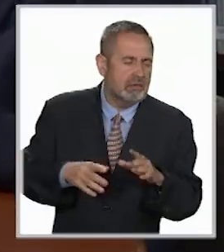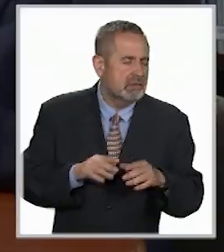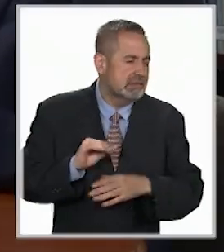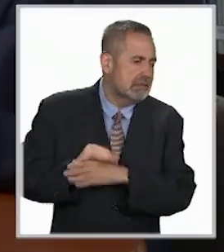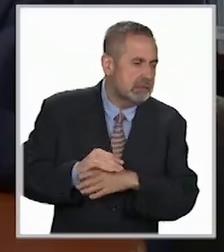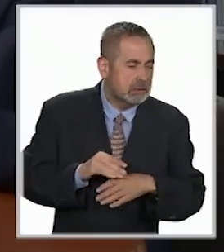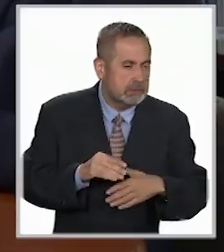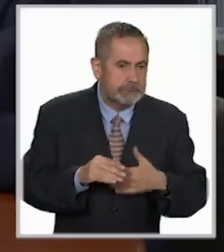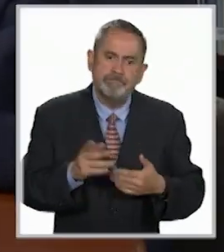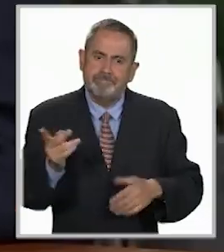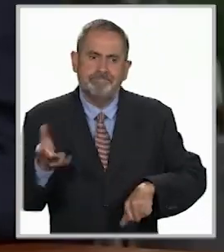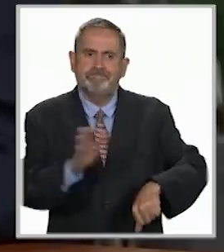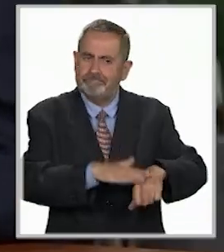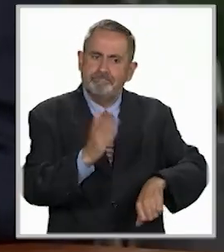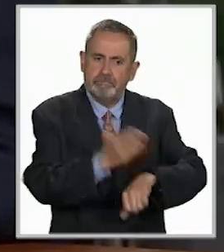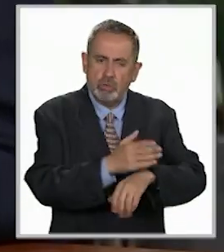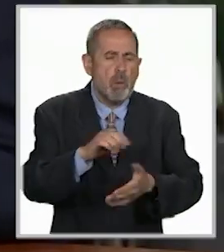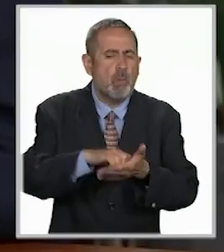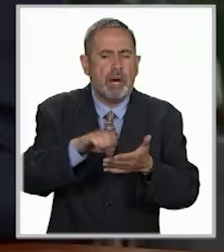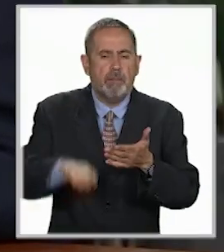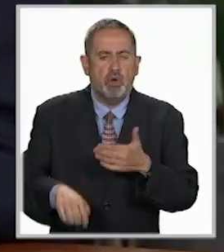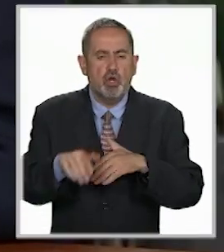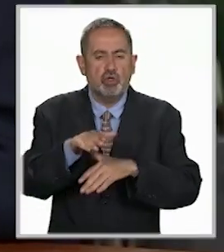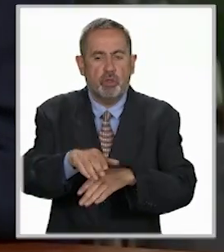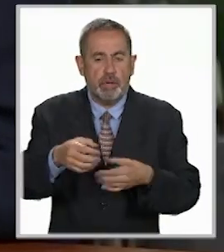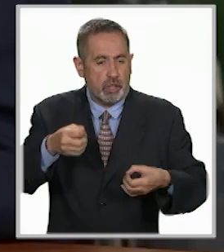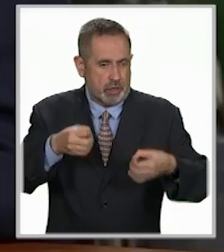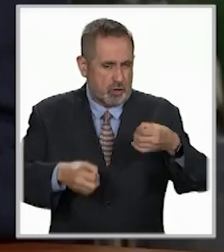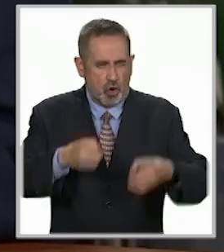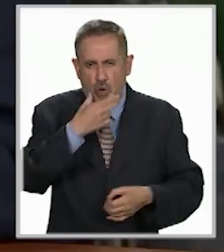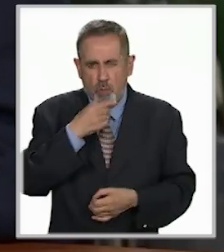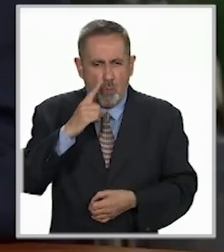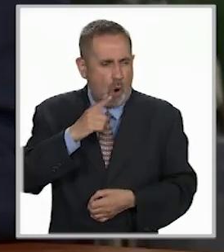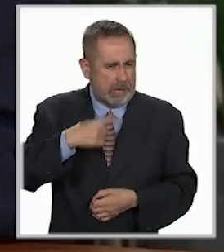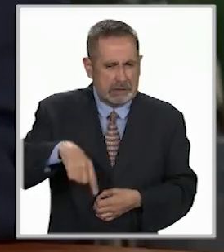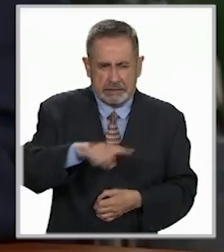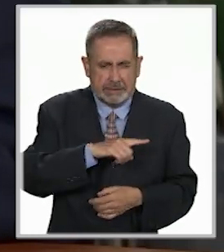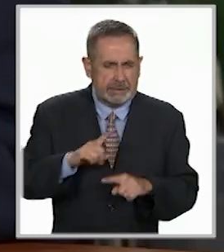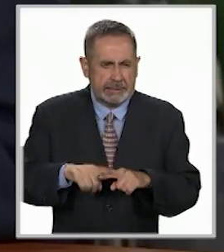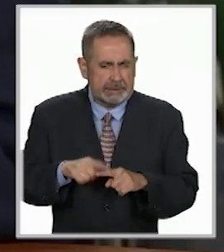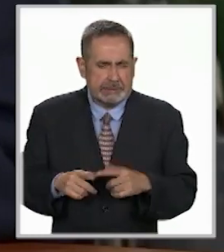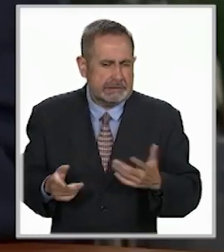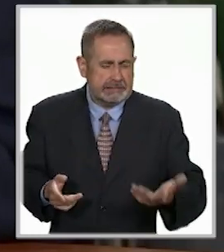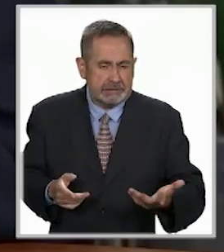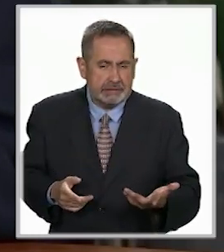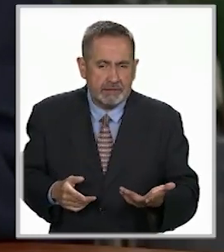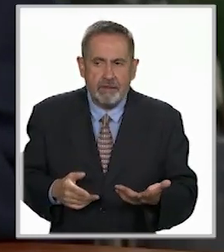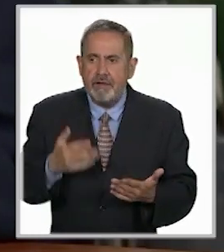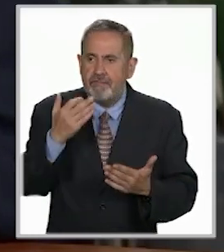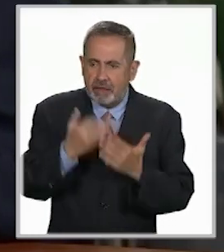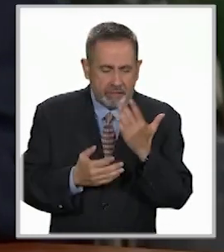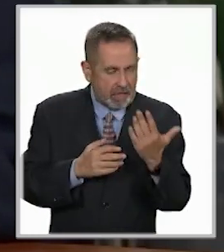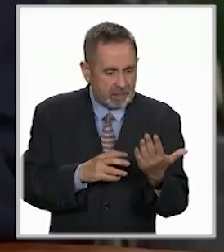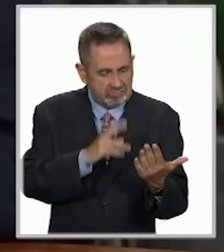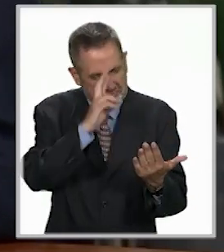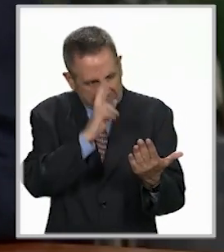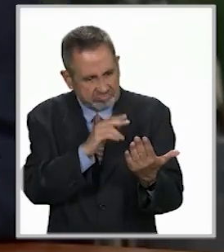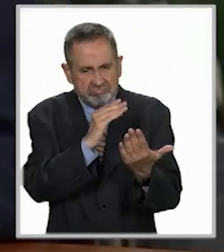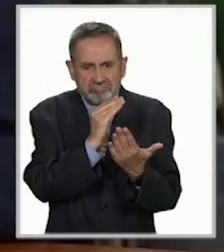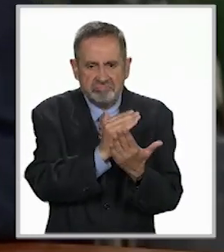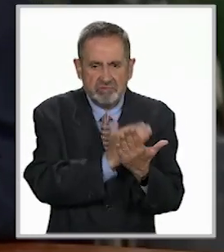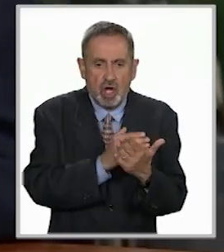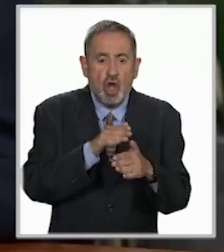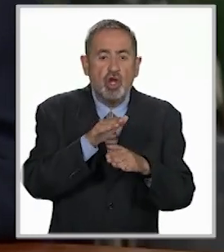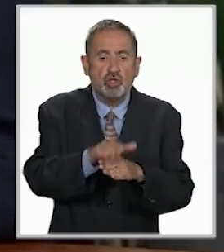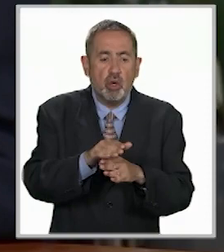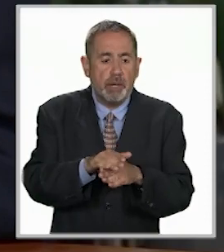obligación. Por ejemplo, pues, lo que sucede mucho o es muy común en el tema de los juzgadores y juzgadoras es que no se apegaron a los más